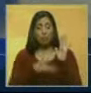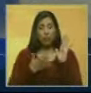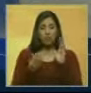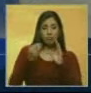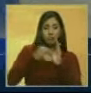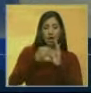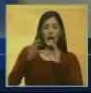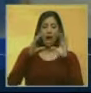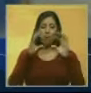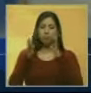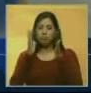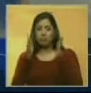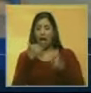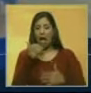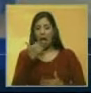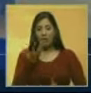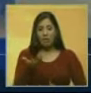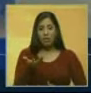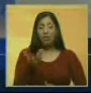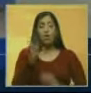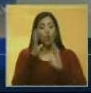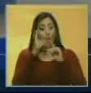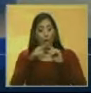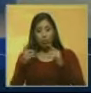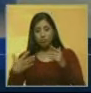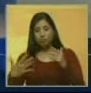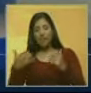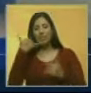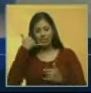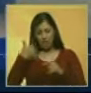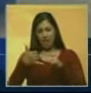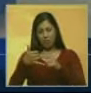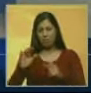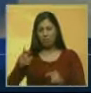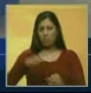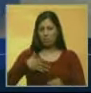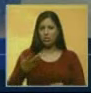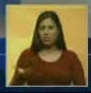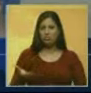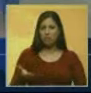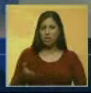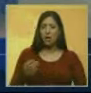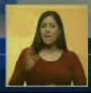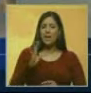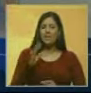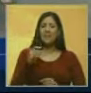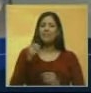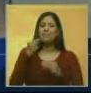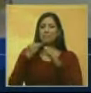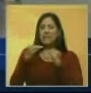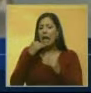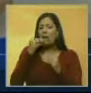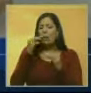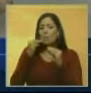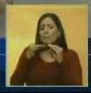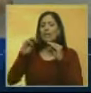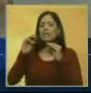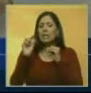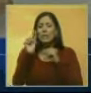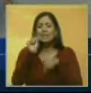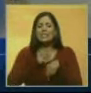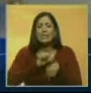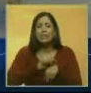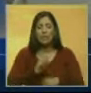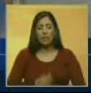establecer una conversación. El resto de los teléfonos también son muy capaces. Son capaces de mandar un mensaje en un